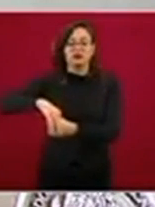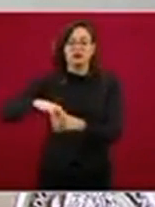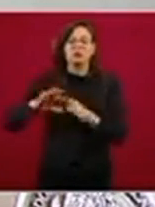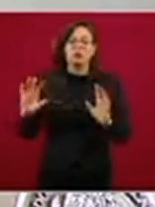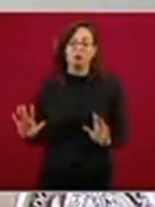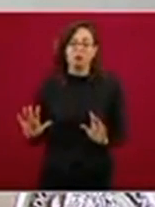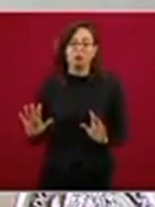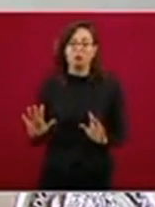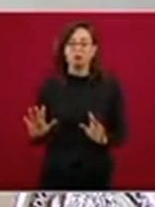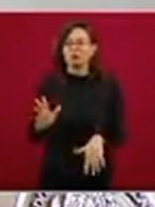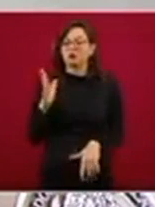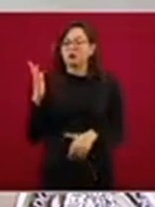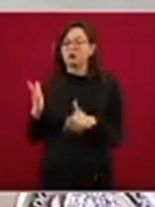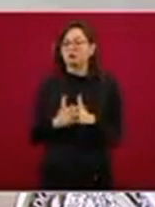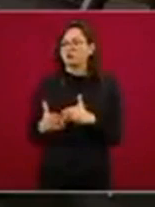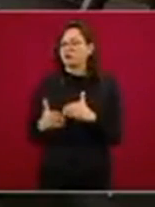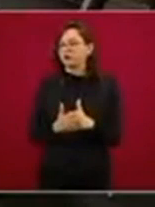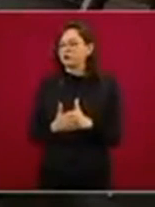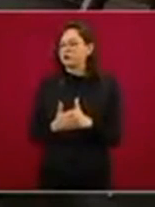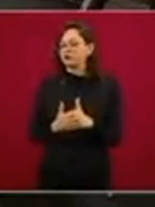En este caso, la elección federal es